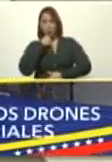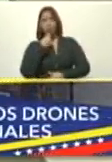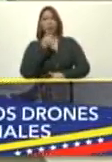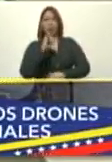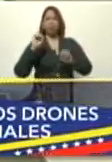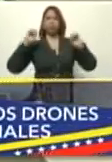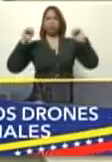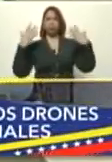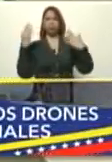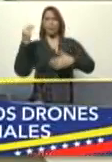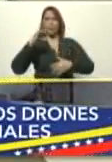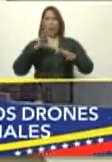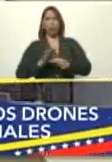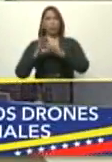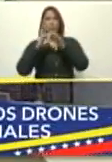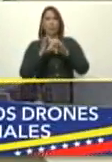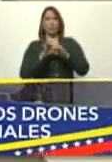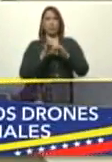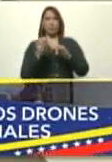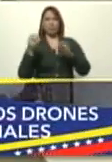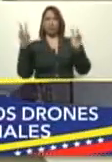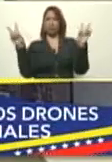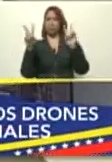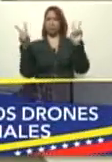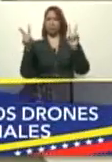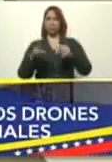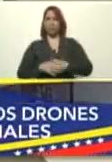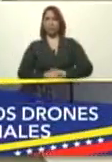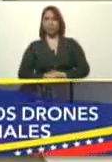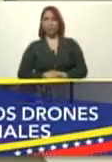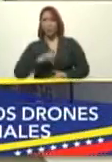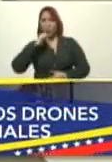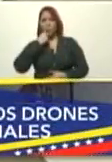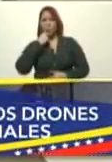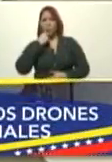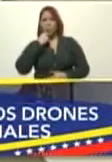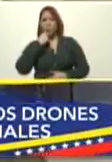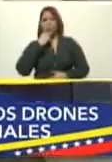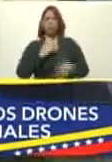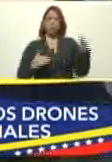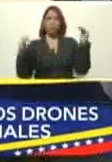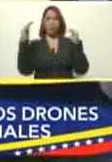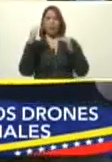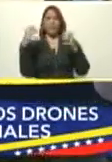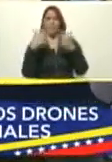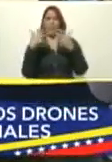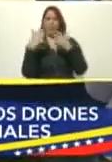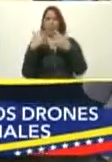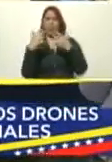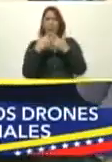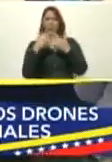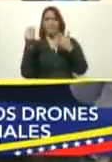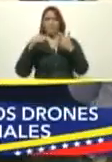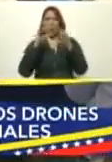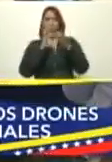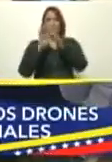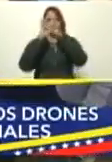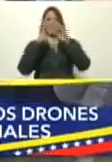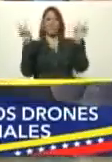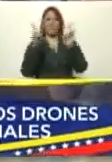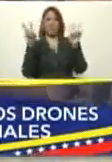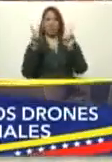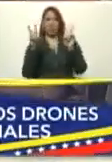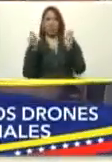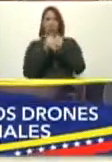saldrá más unida y victoriosa. Rusia saldrá de esta batalla más unida y victoriosa, con